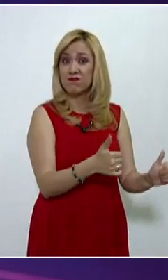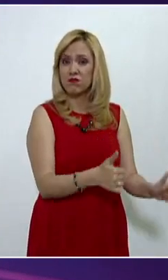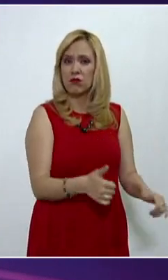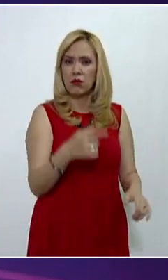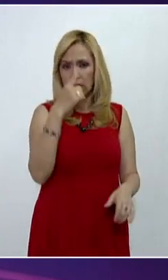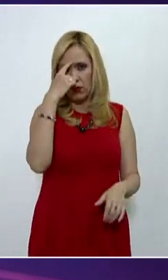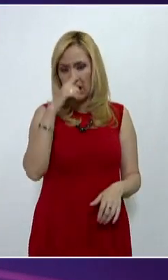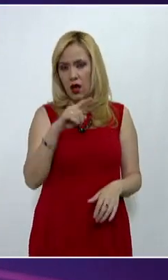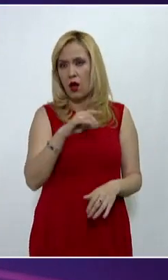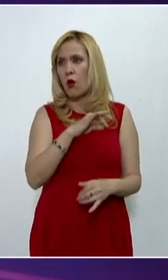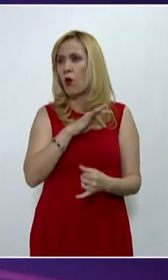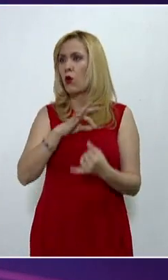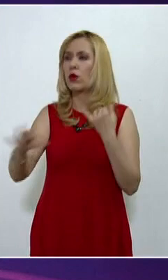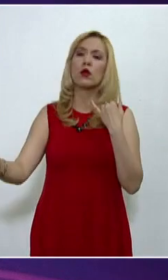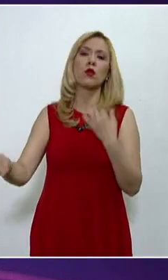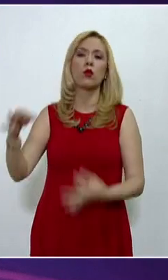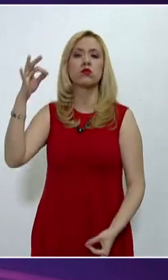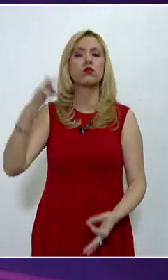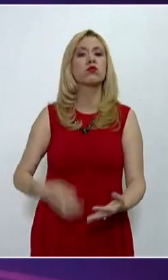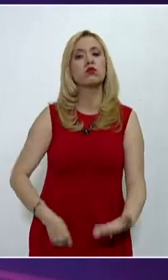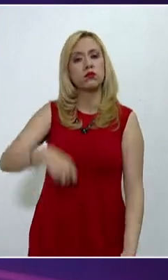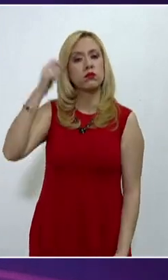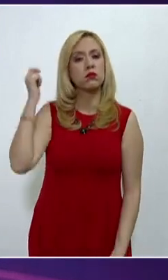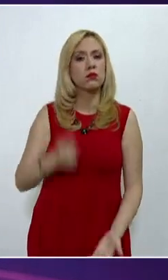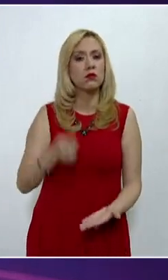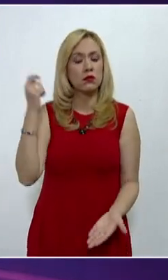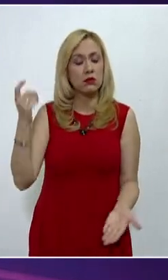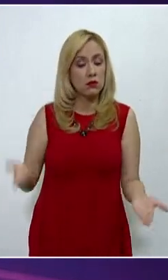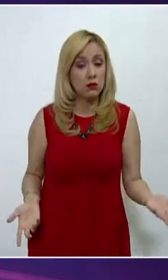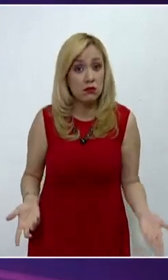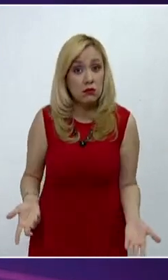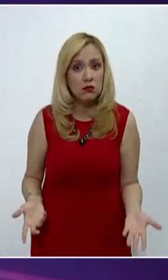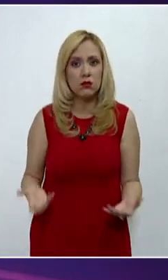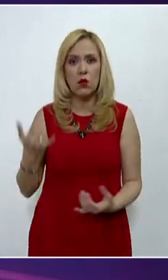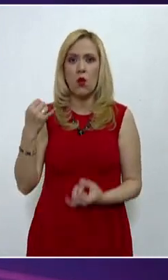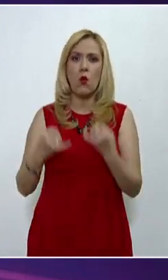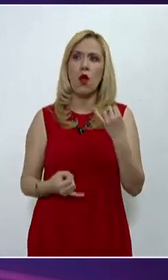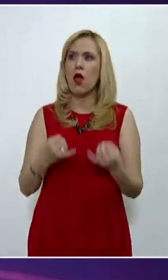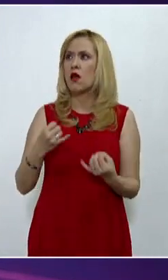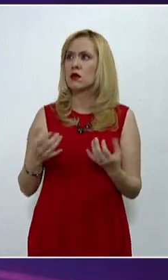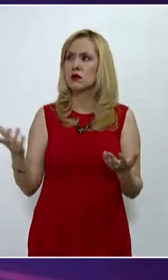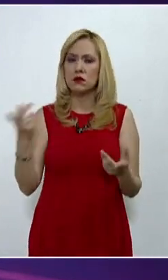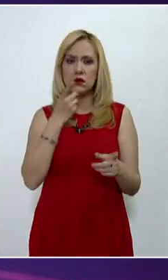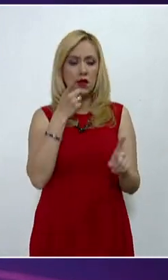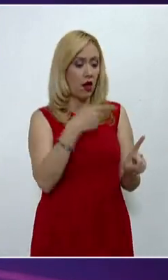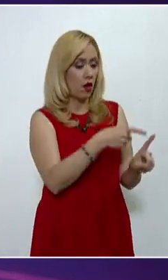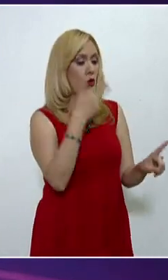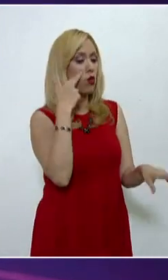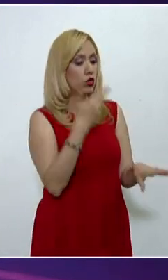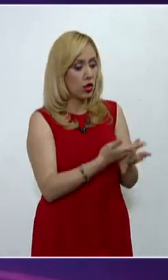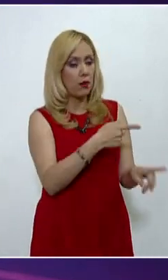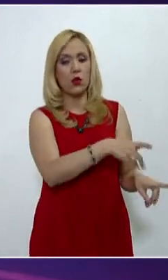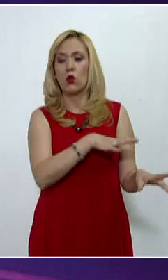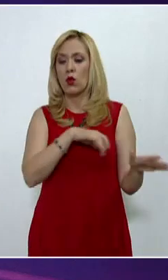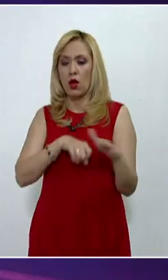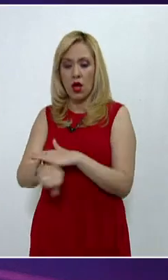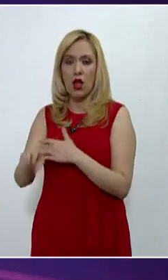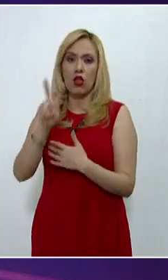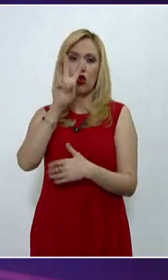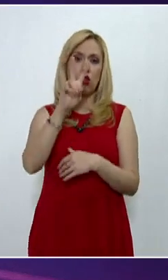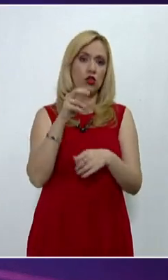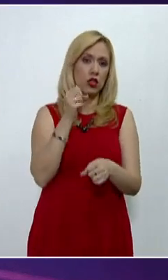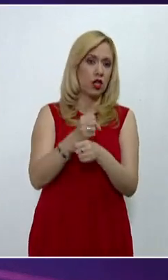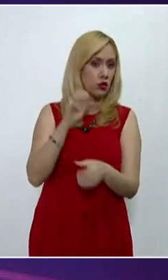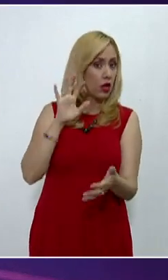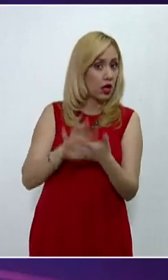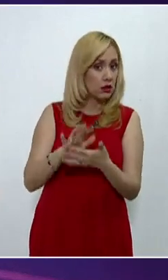para procesarlo. Es decir, no había una sentencia, no había un juez que dijera, eres responsable de haber cometido un delito y entonces vas a la cárcel 2 años